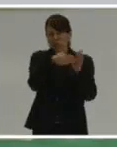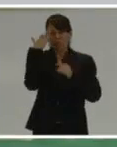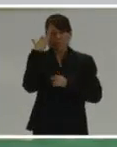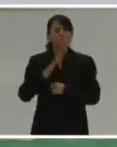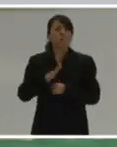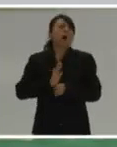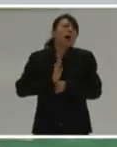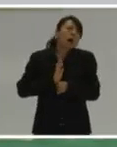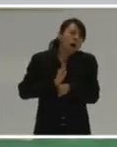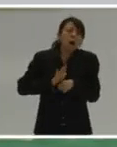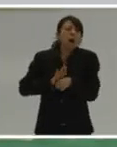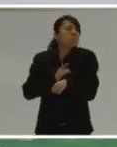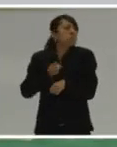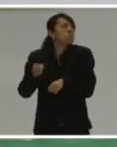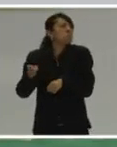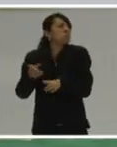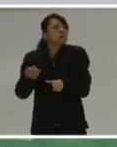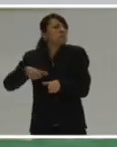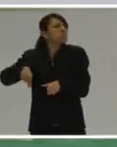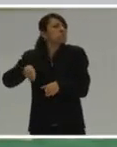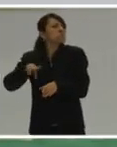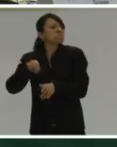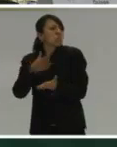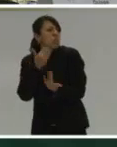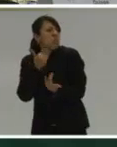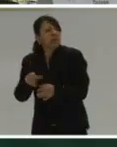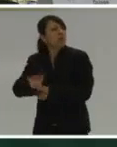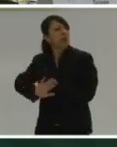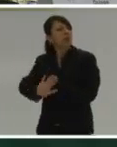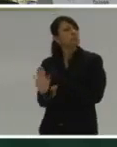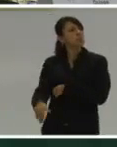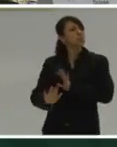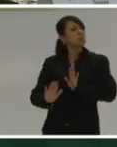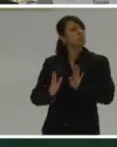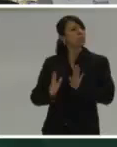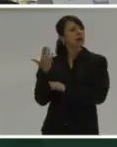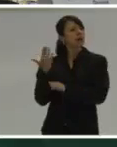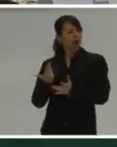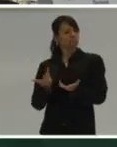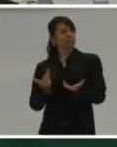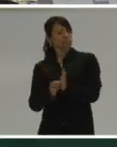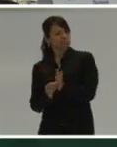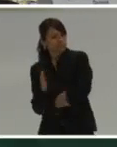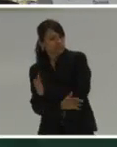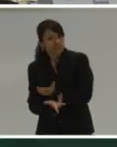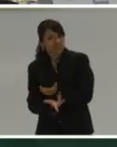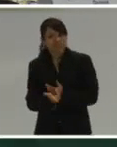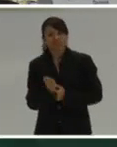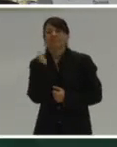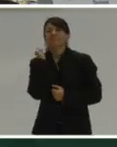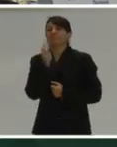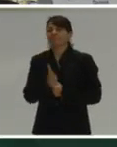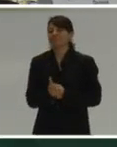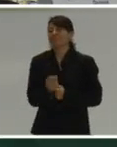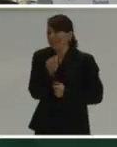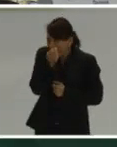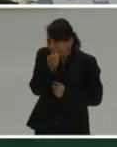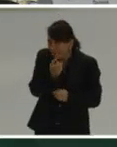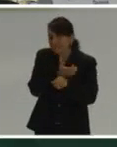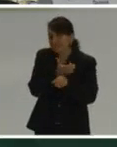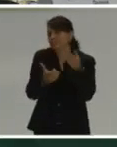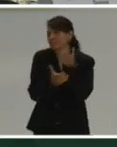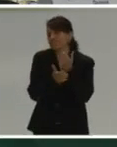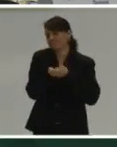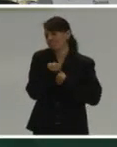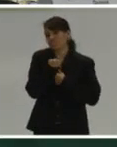ahí la punta de lanza es el Tribunal Supremo Electoral, precisamente porque hay estas cuestiones que aún faltan, ¿no?